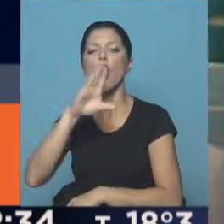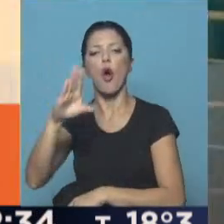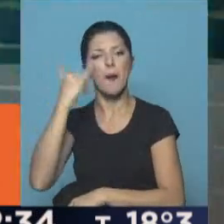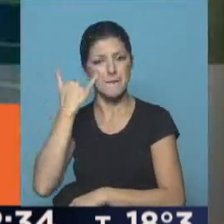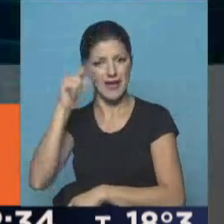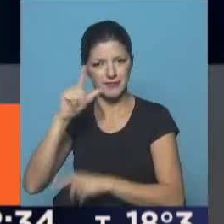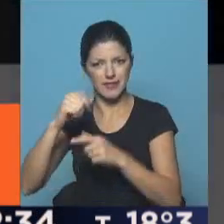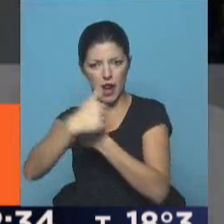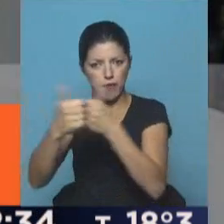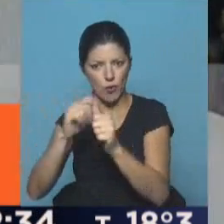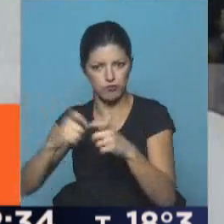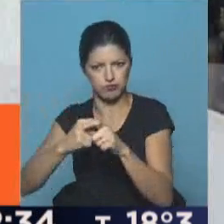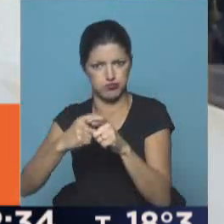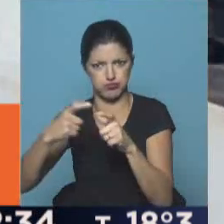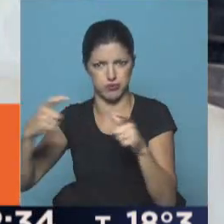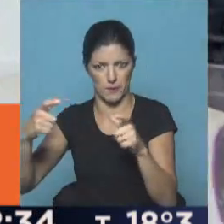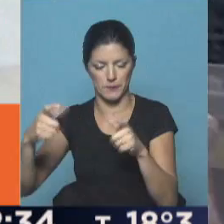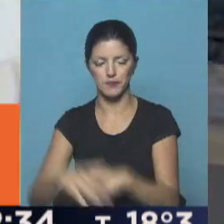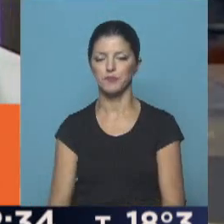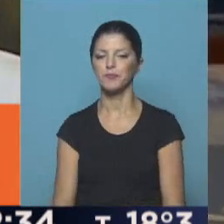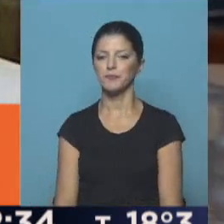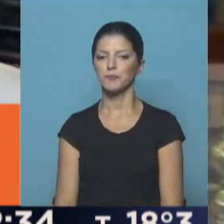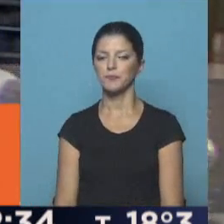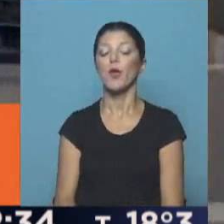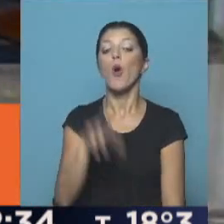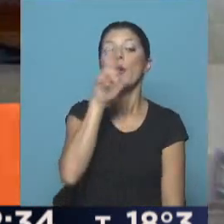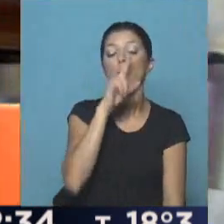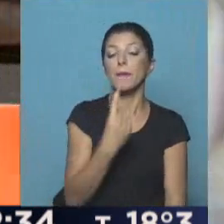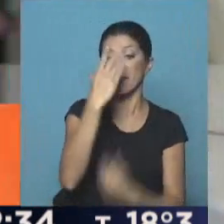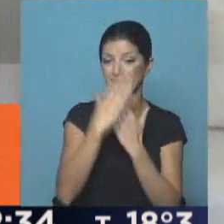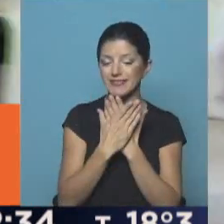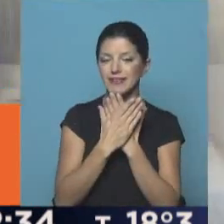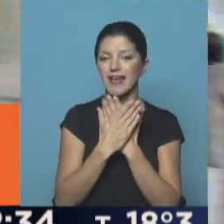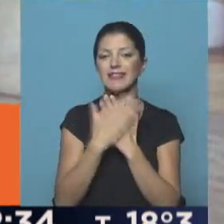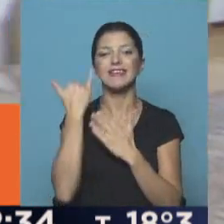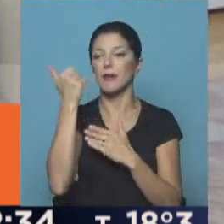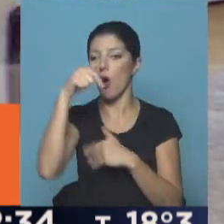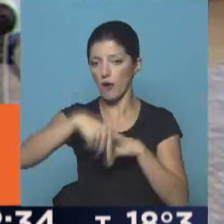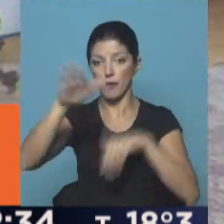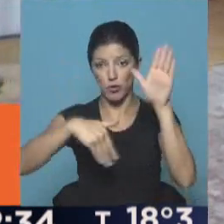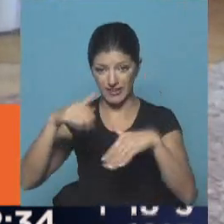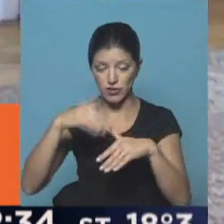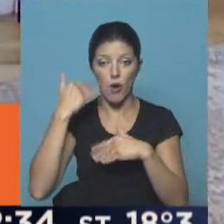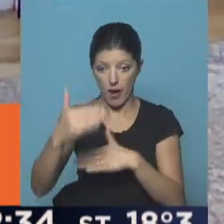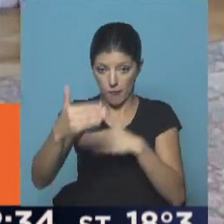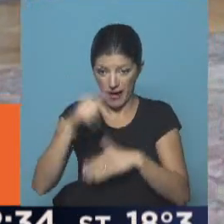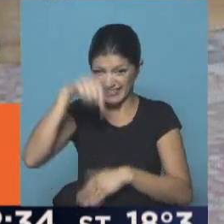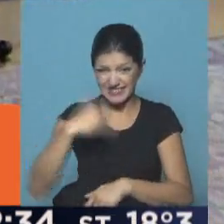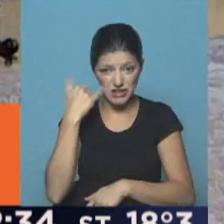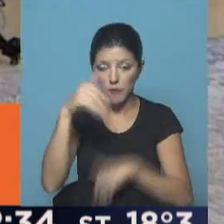laborismo. La apuesta de Theresa May de convocar a elecciones anticipadas tenía un doble objetivo